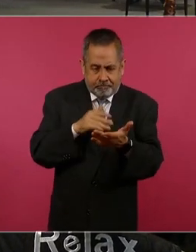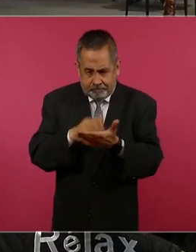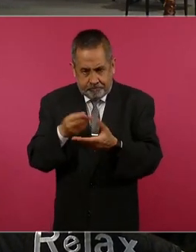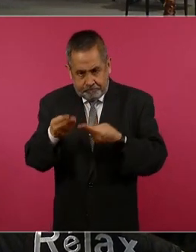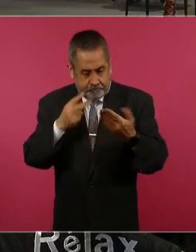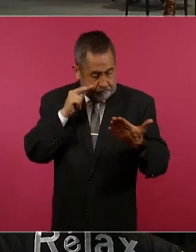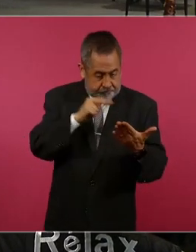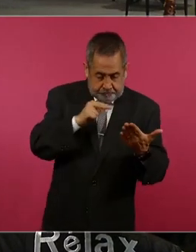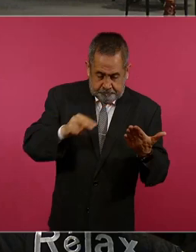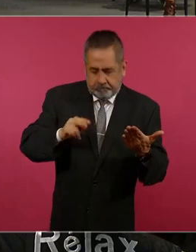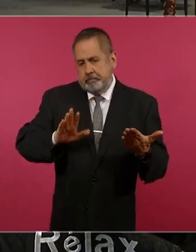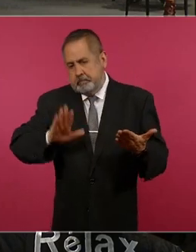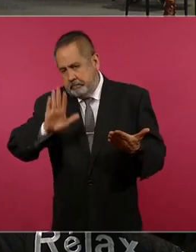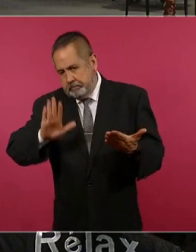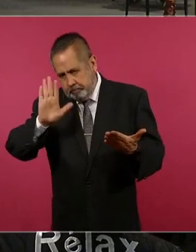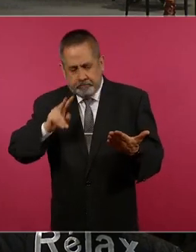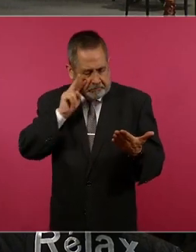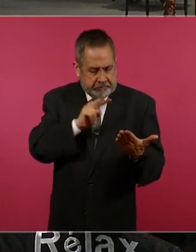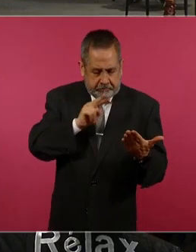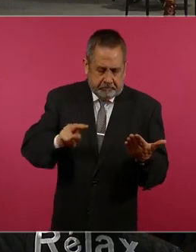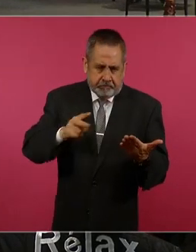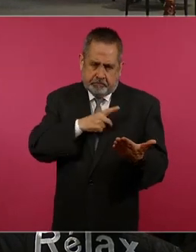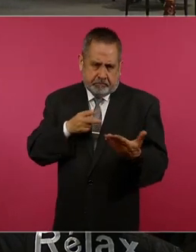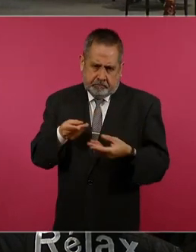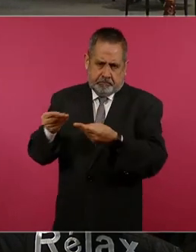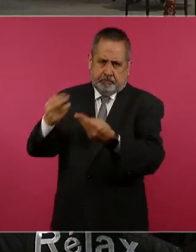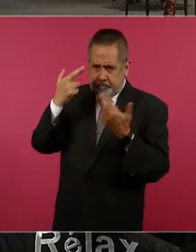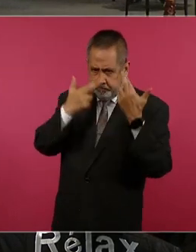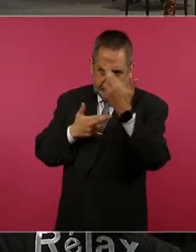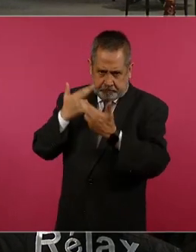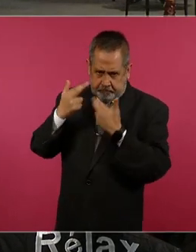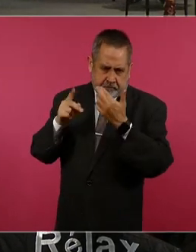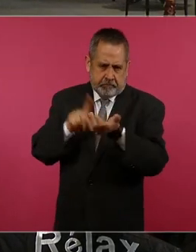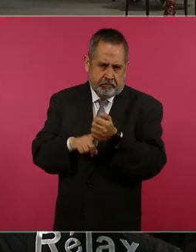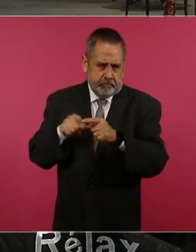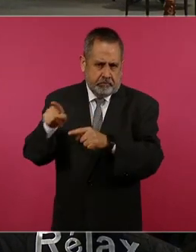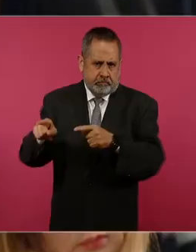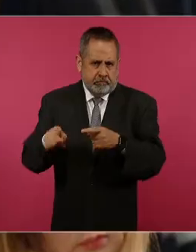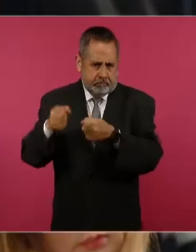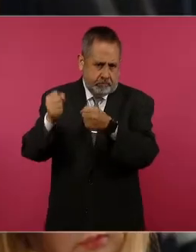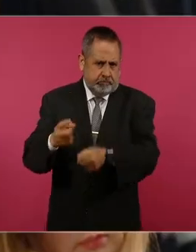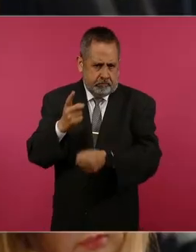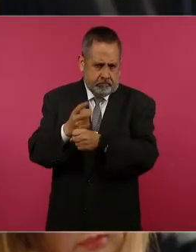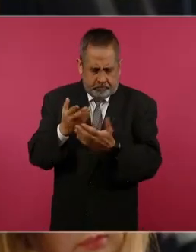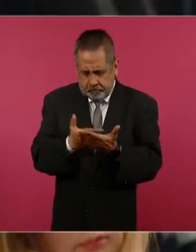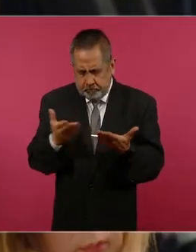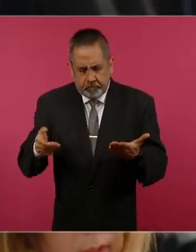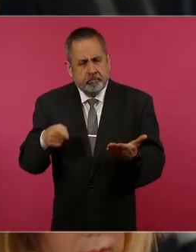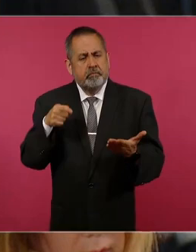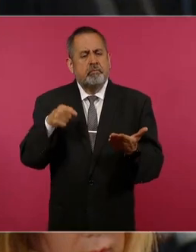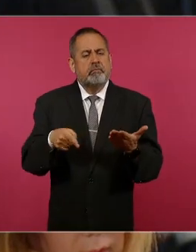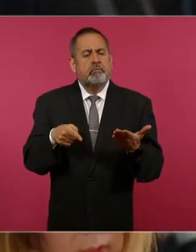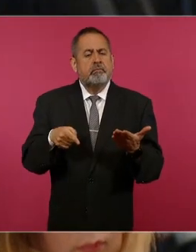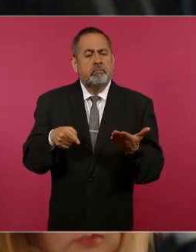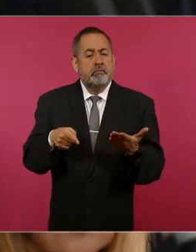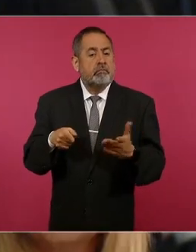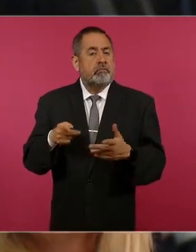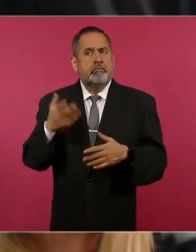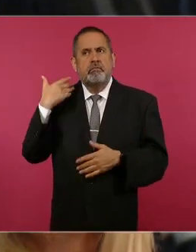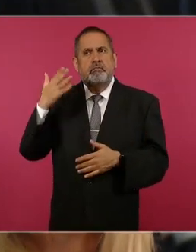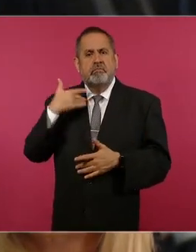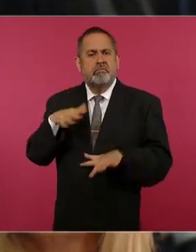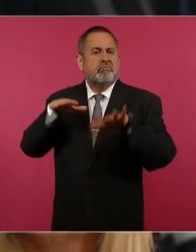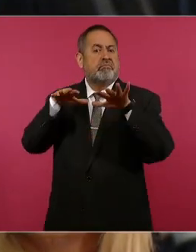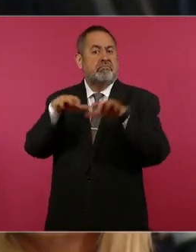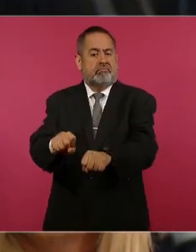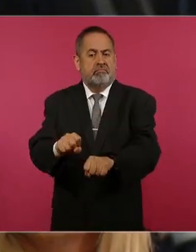que hemos visto, aparentemente esto se tiene que revisar también por parte de seguridad, donde se le detuvo de